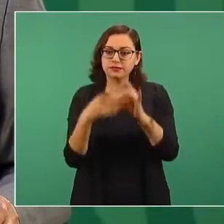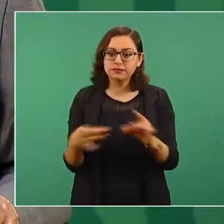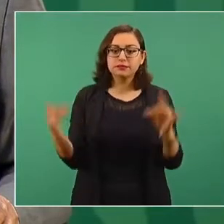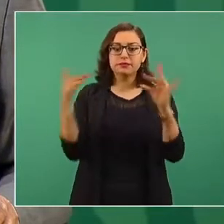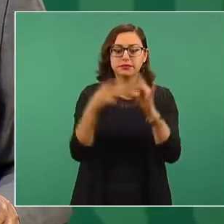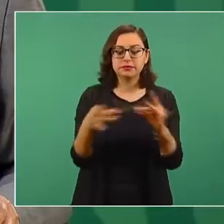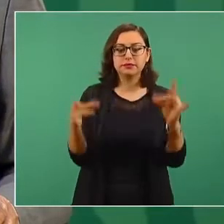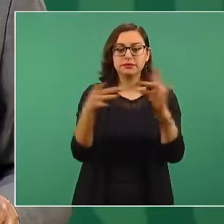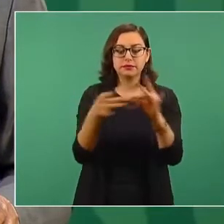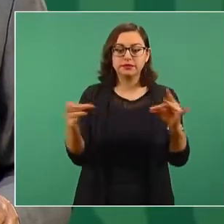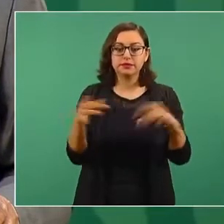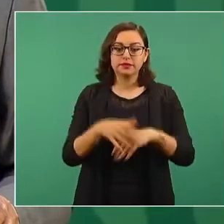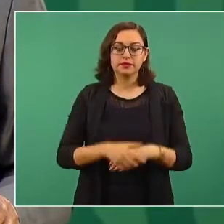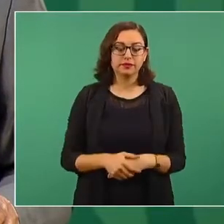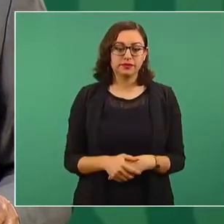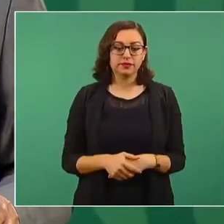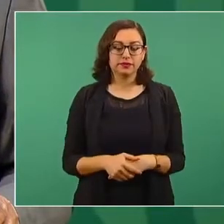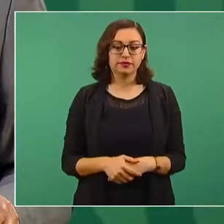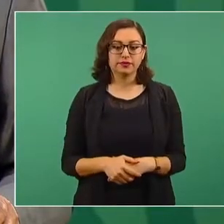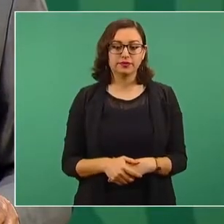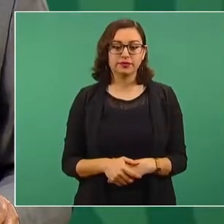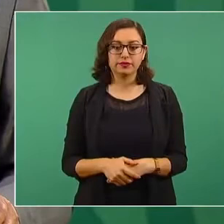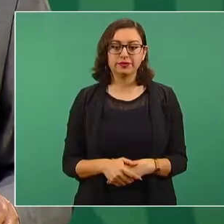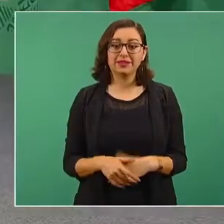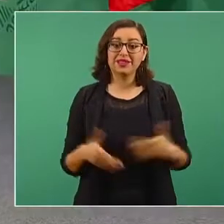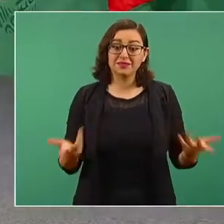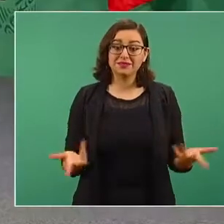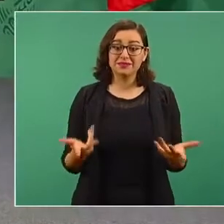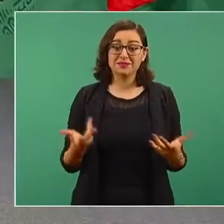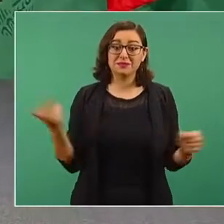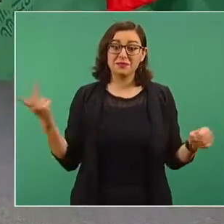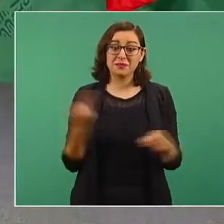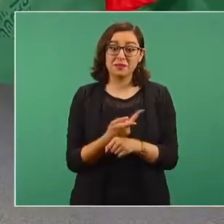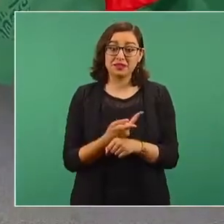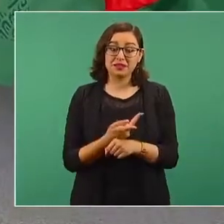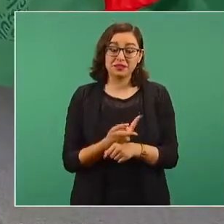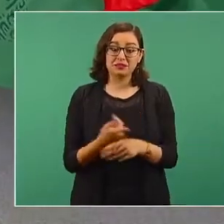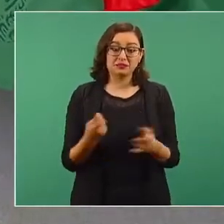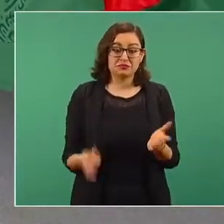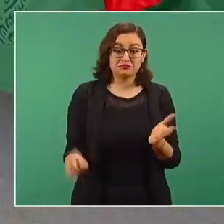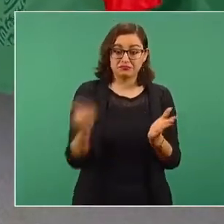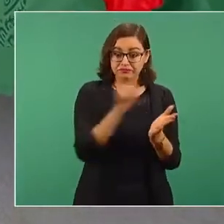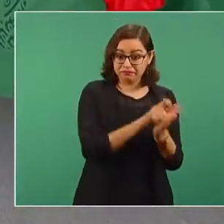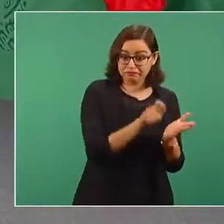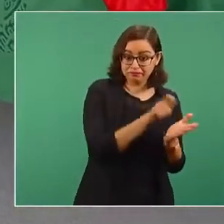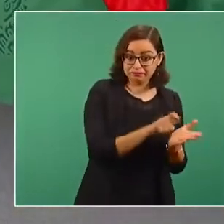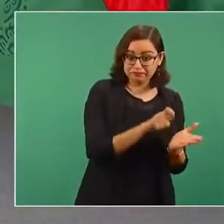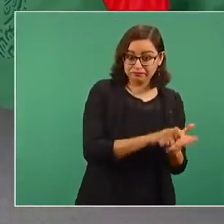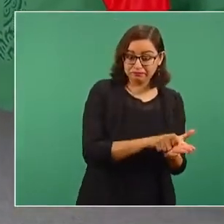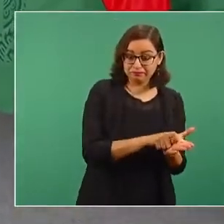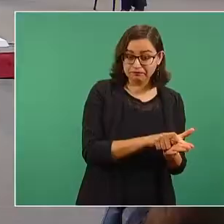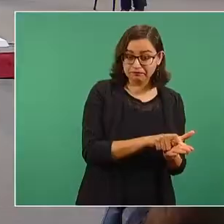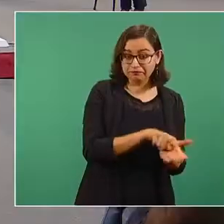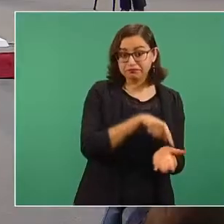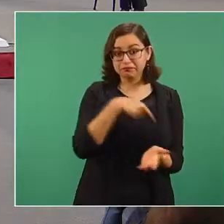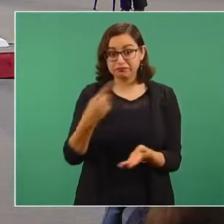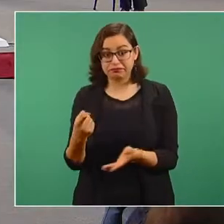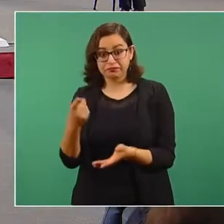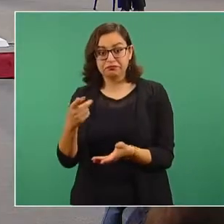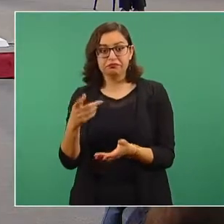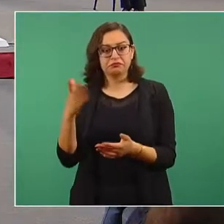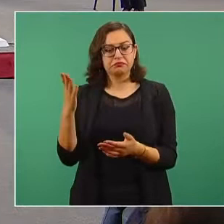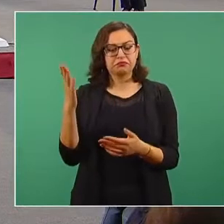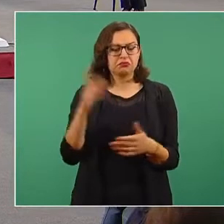Siempre digo que esa es la diferencia entre un escritor, que no debe de repetirse, y un dirigente,